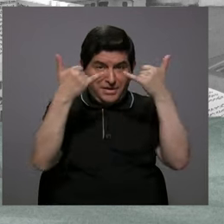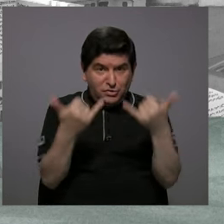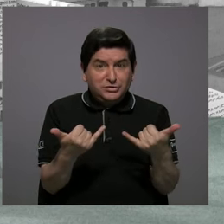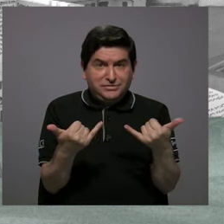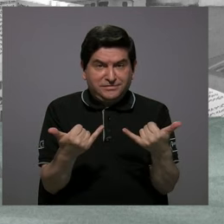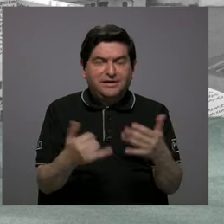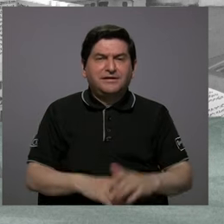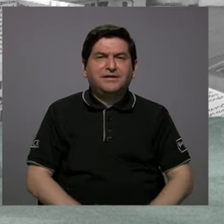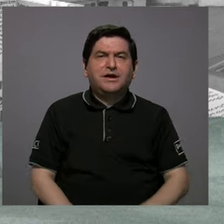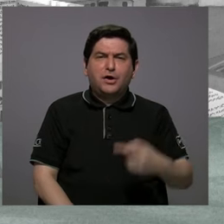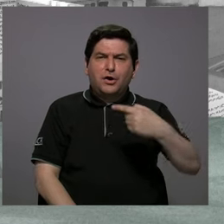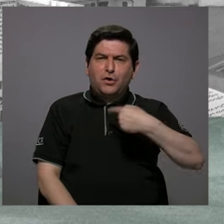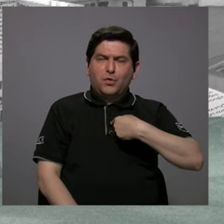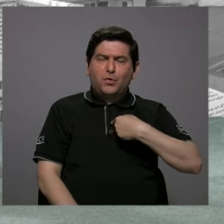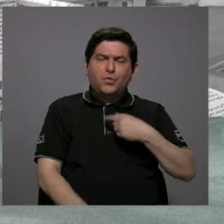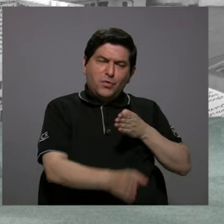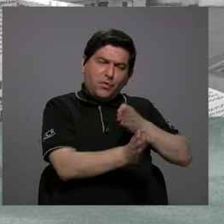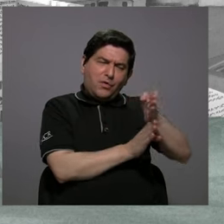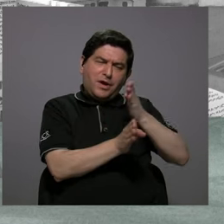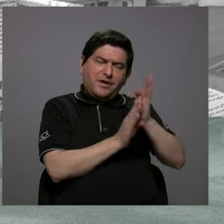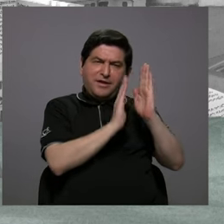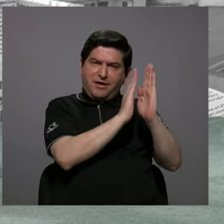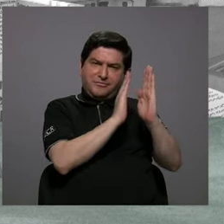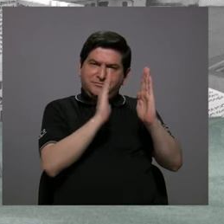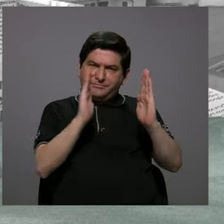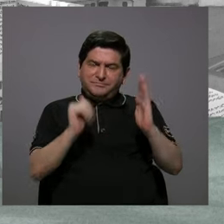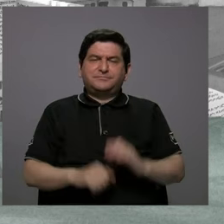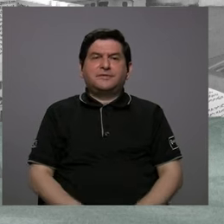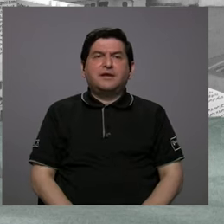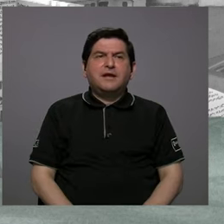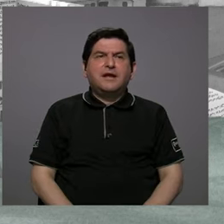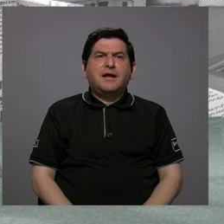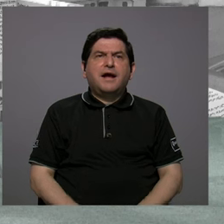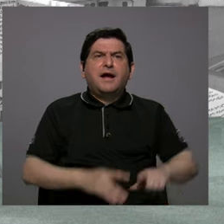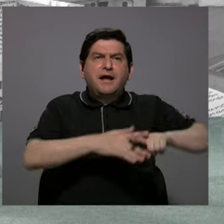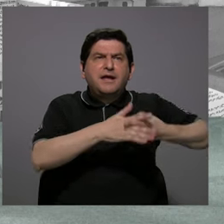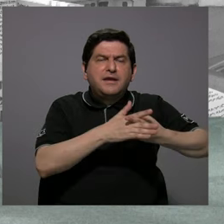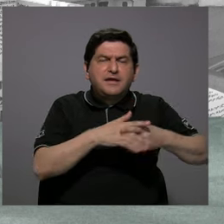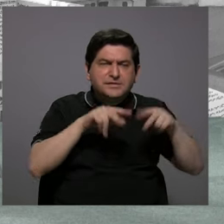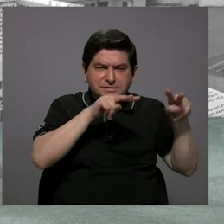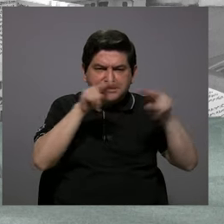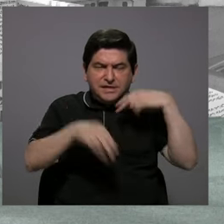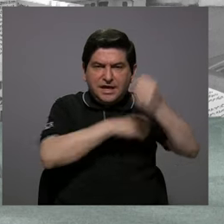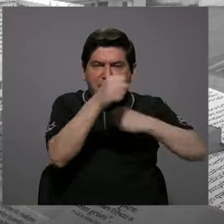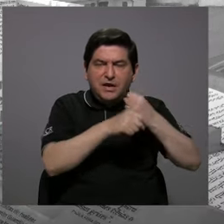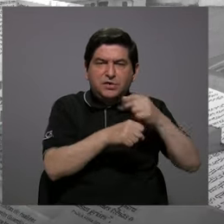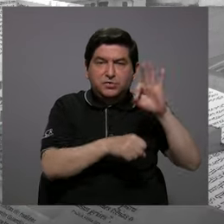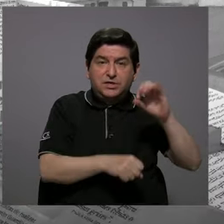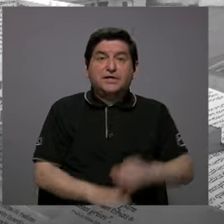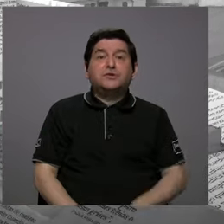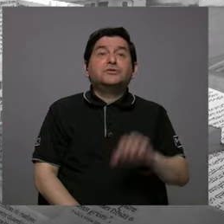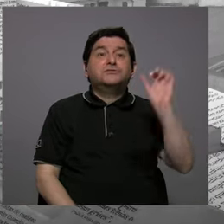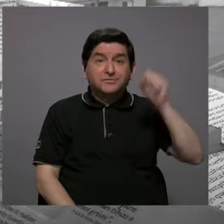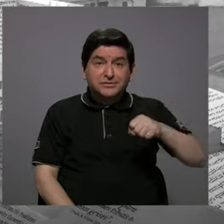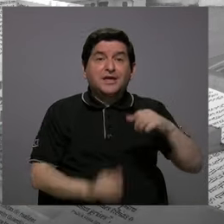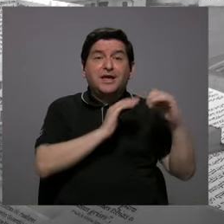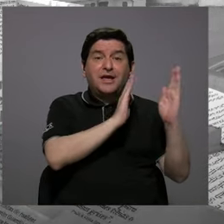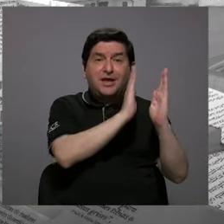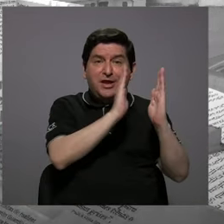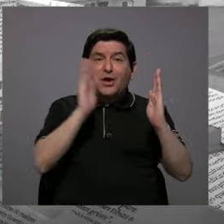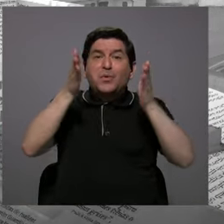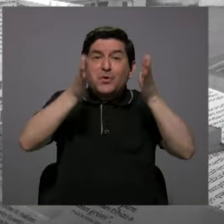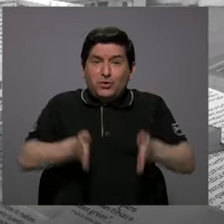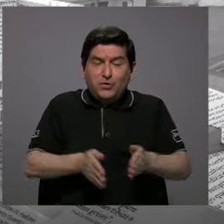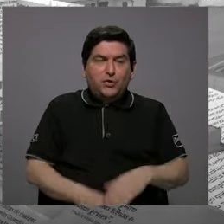partir de que uno tiene una carrera de bibliotecología los iniciadores de la vigilancia de los años 90 eran bibliotecólogos así